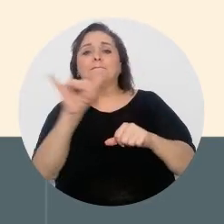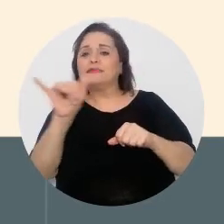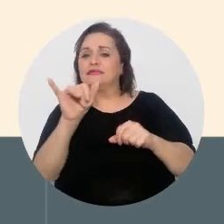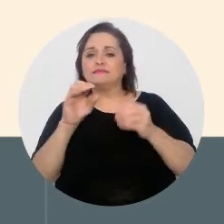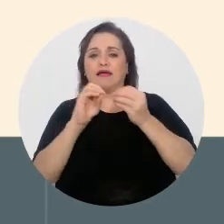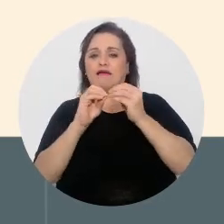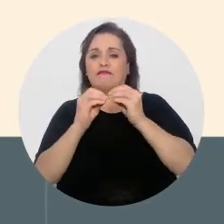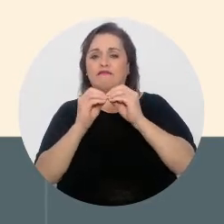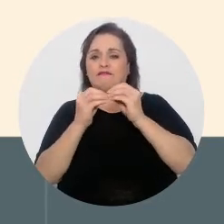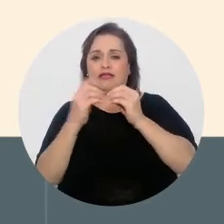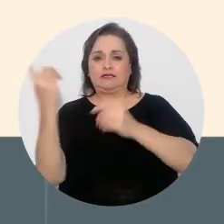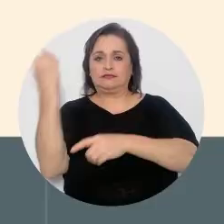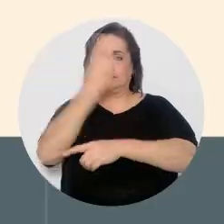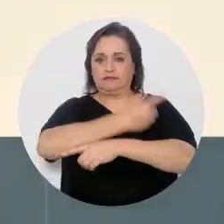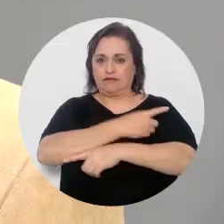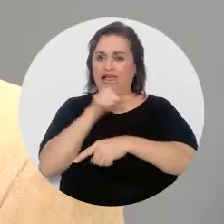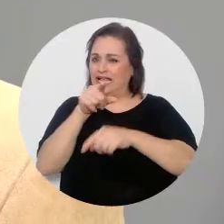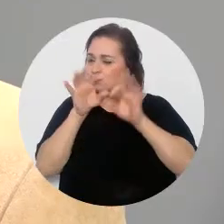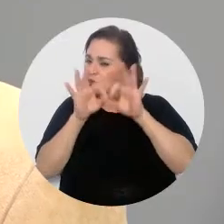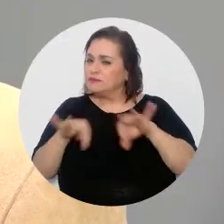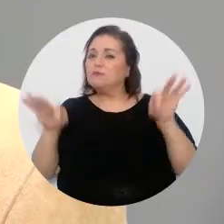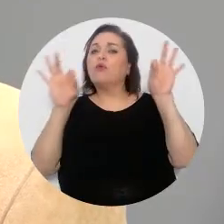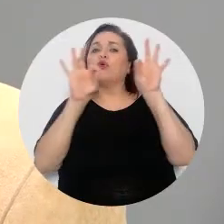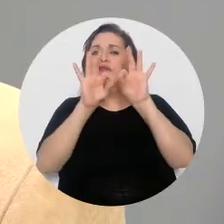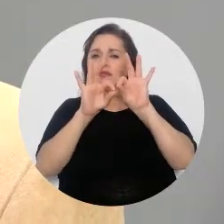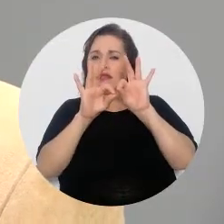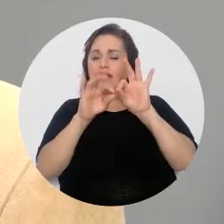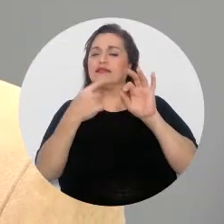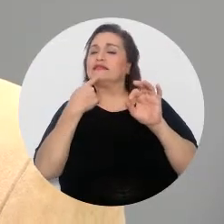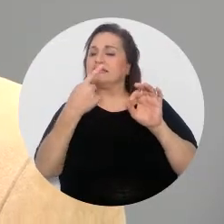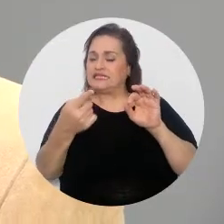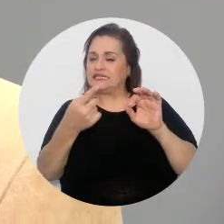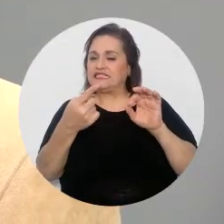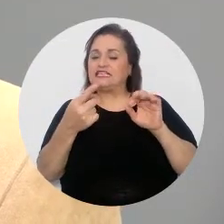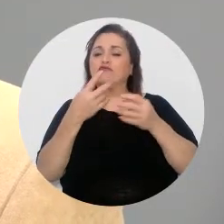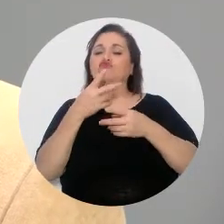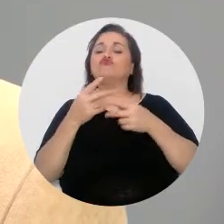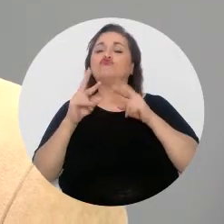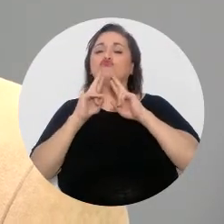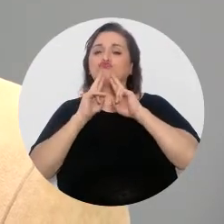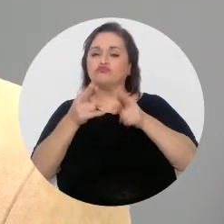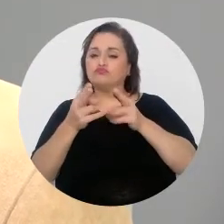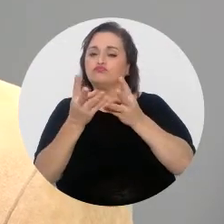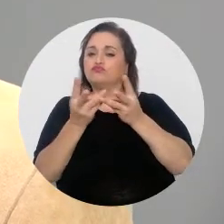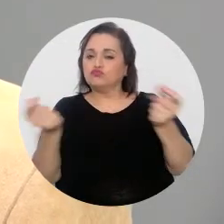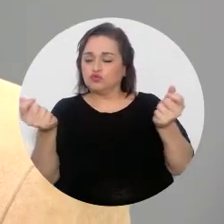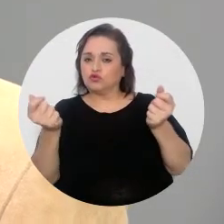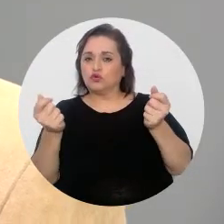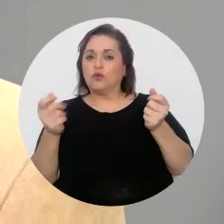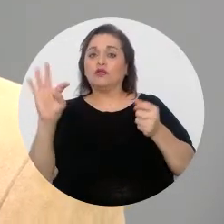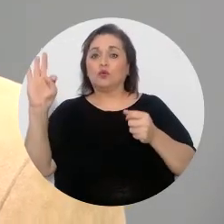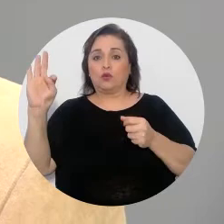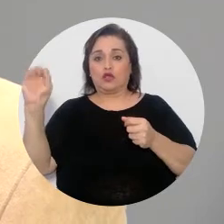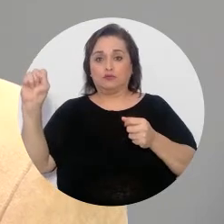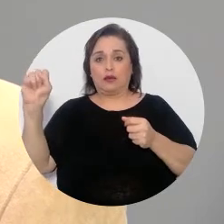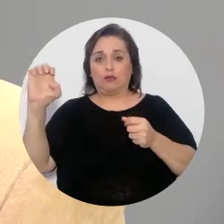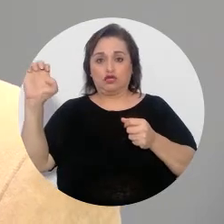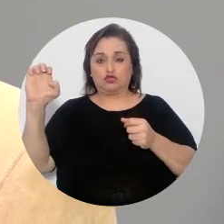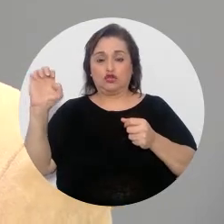misma fecha. Eso era importante y eso lo precisa también una resolución del Tribunal Supremo de Elecciones,